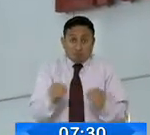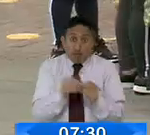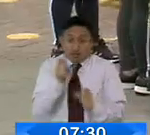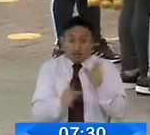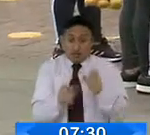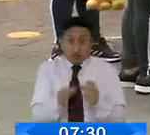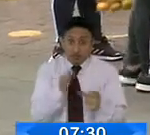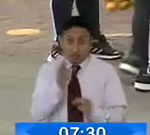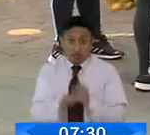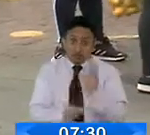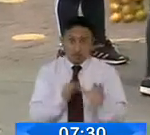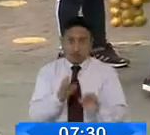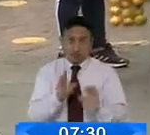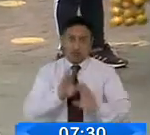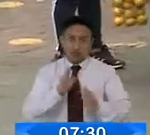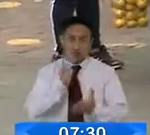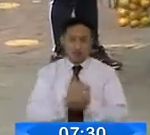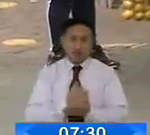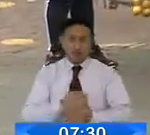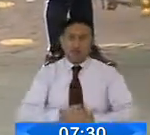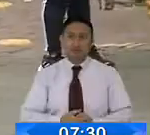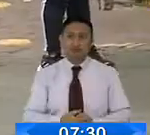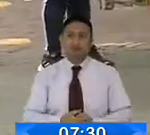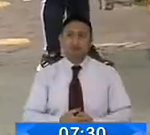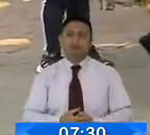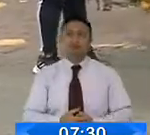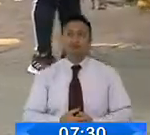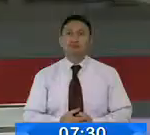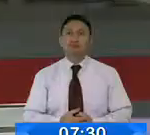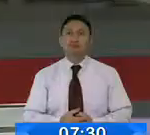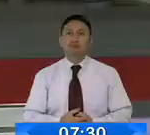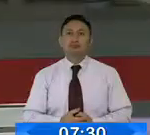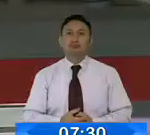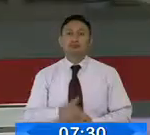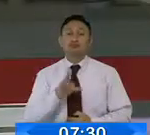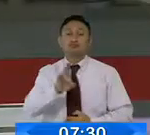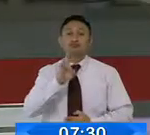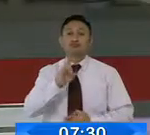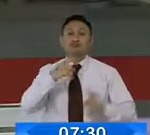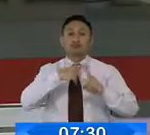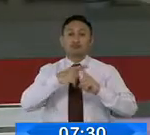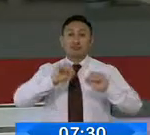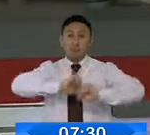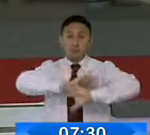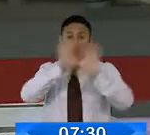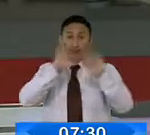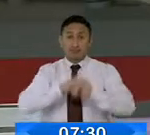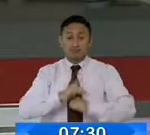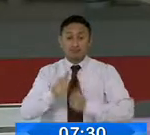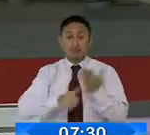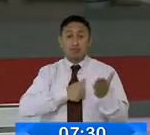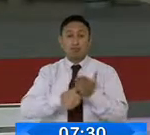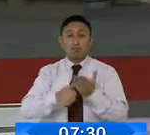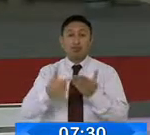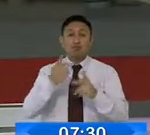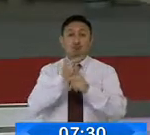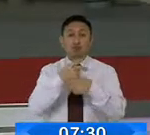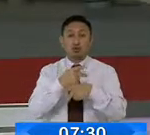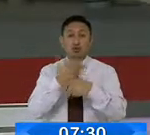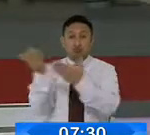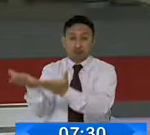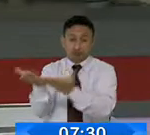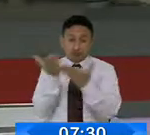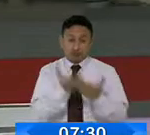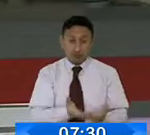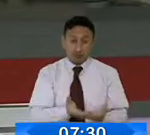aumento. Informó Ismenia Solórzano. 7:30 de la mañana, tiempo de recibir al ministro de la Producción, Comercio